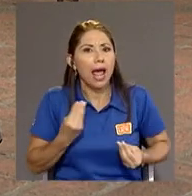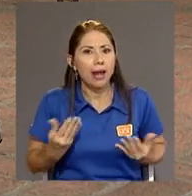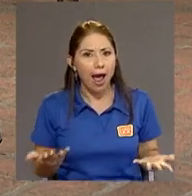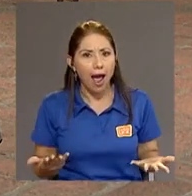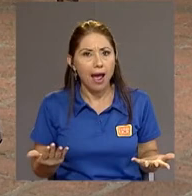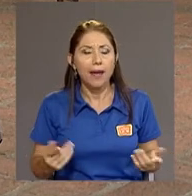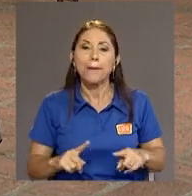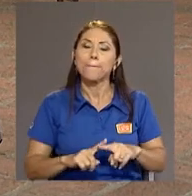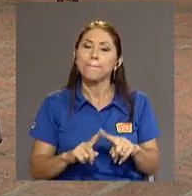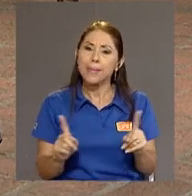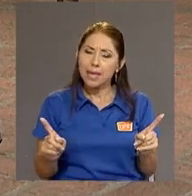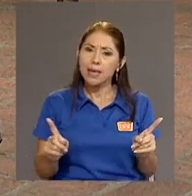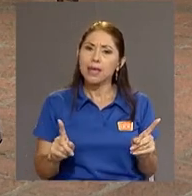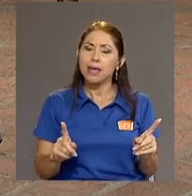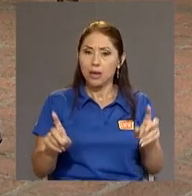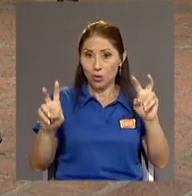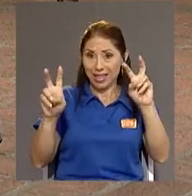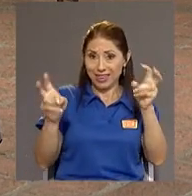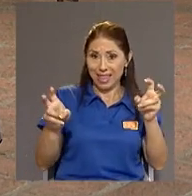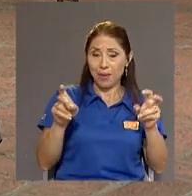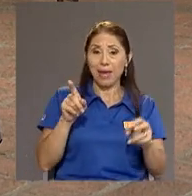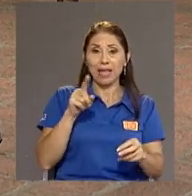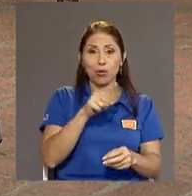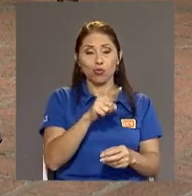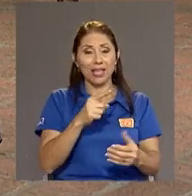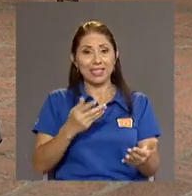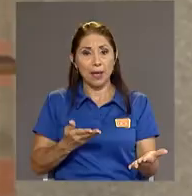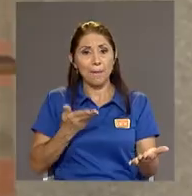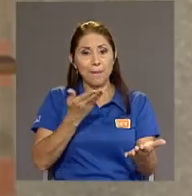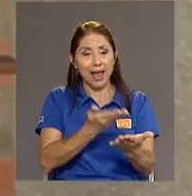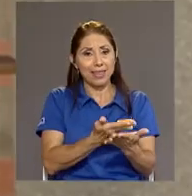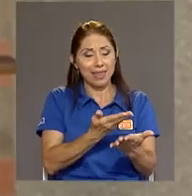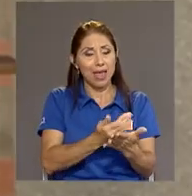tema que usted está planteando, y perdón, sí,